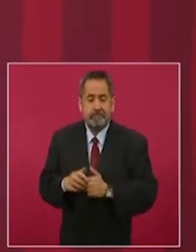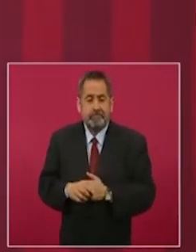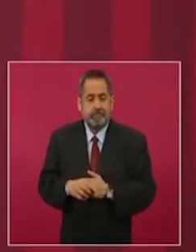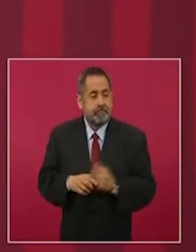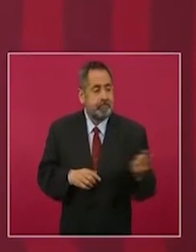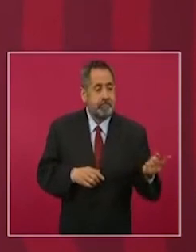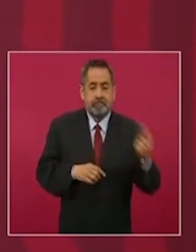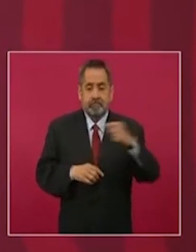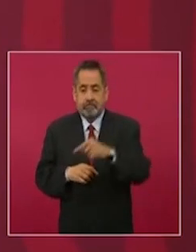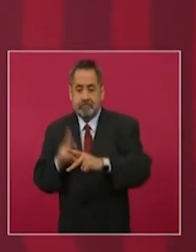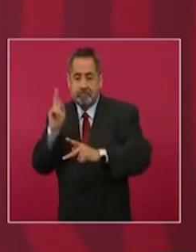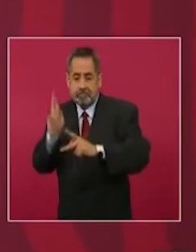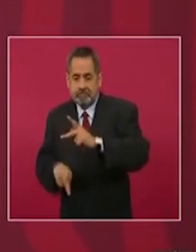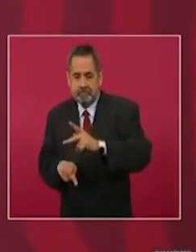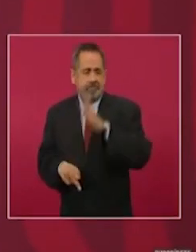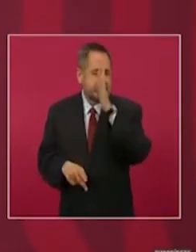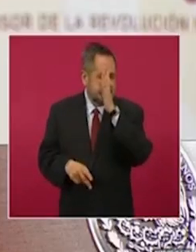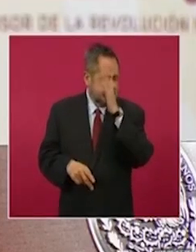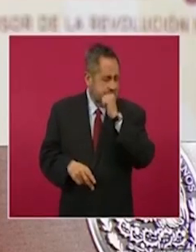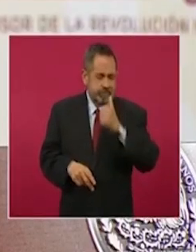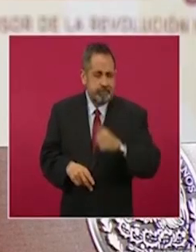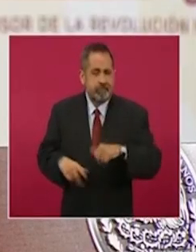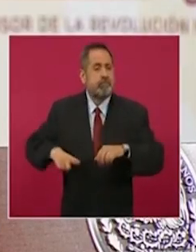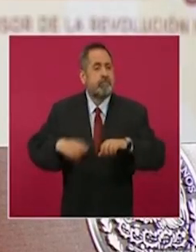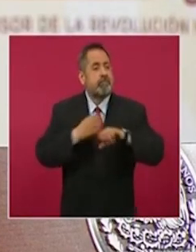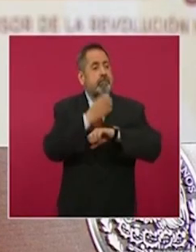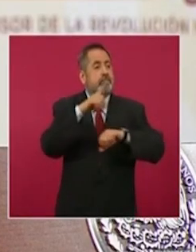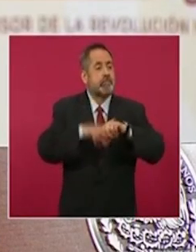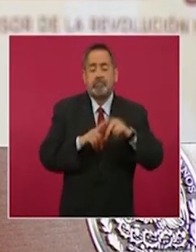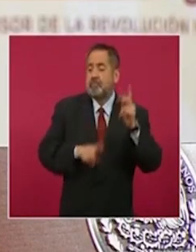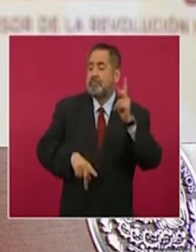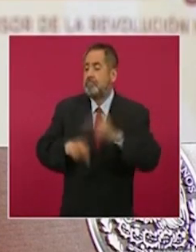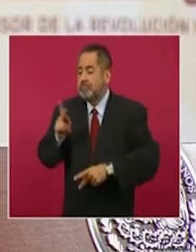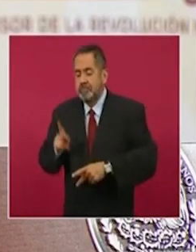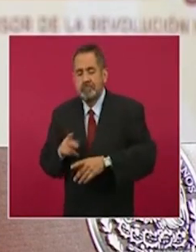podría ningún gobierno estatal detenerlo